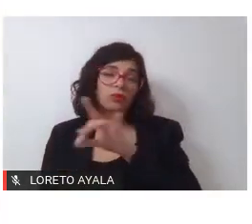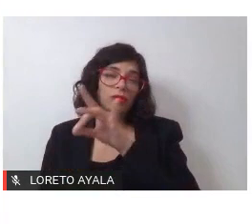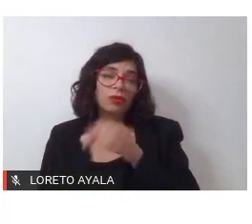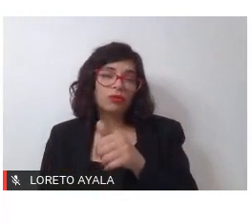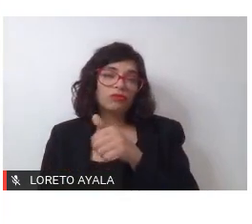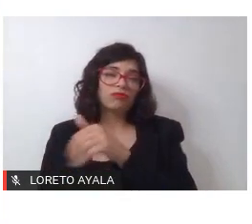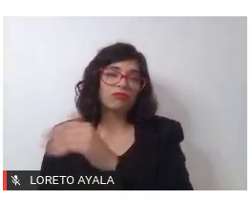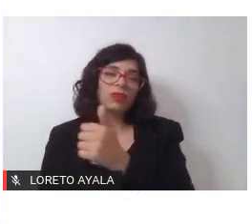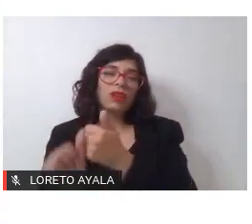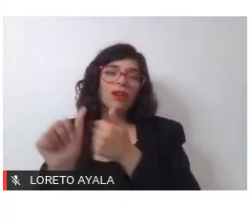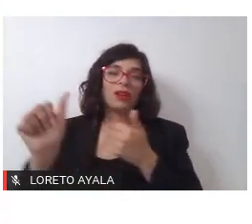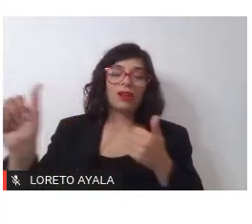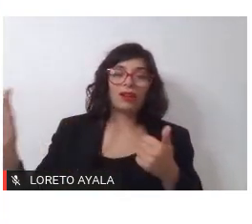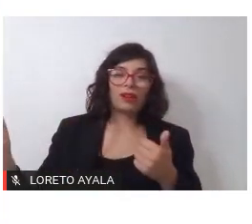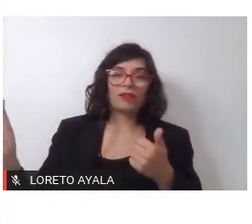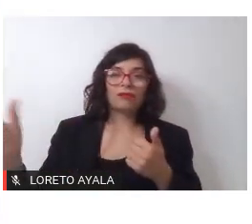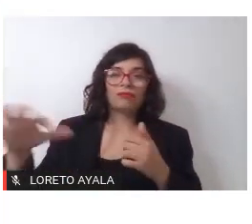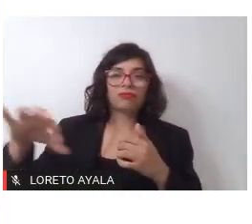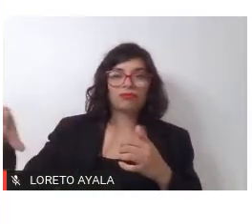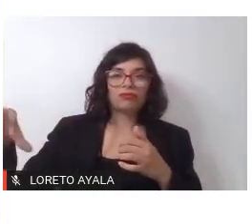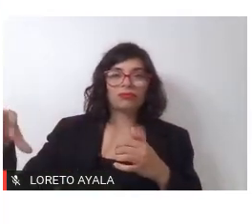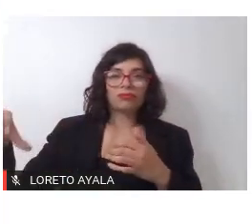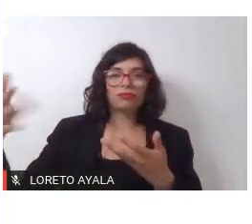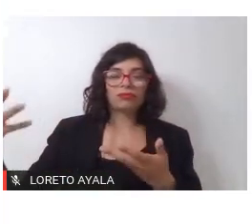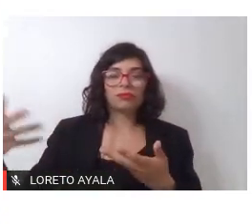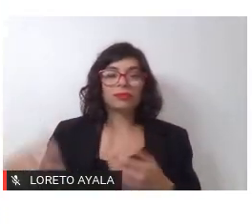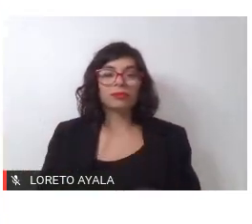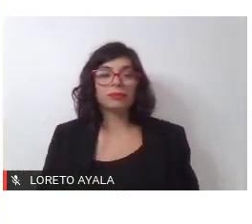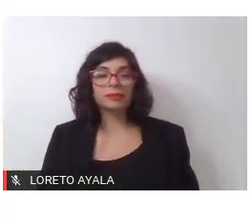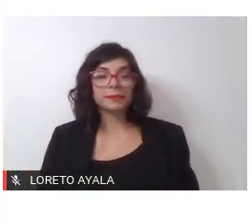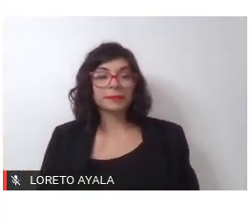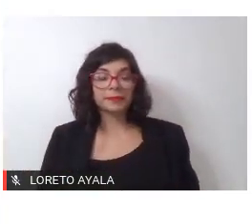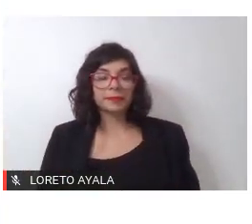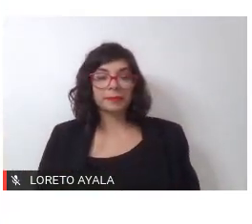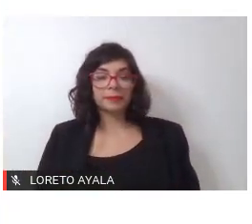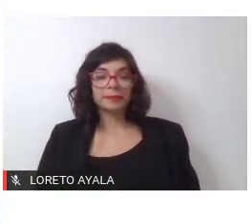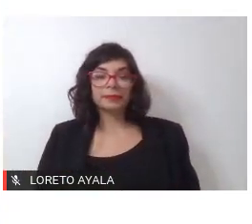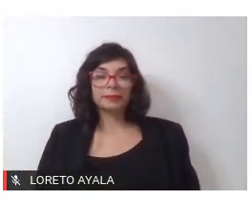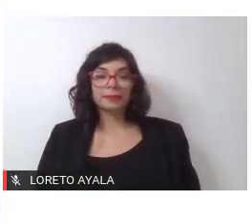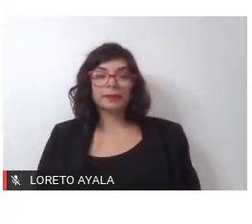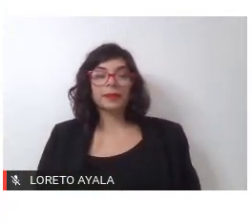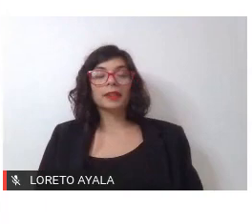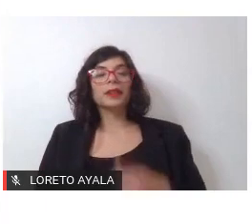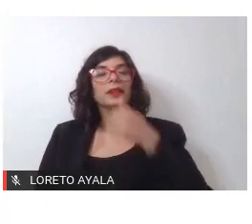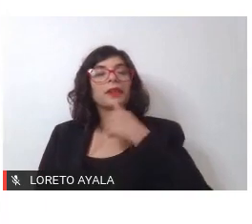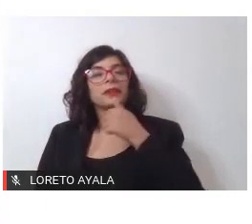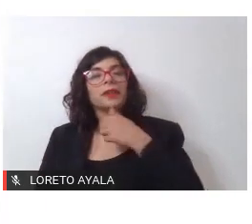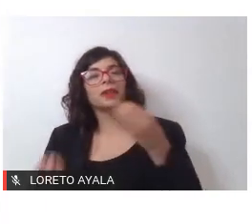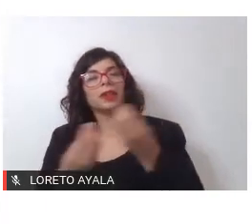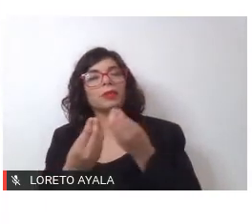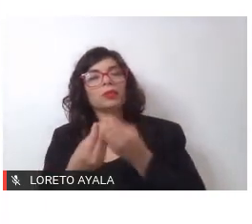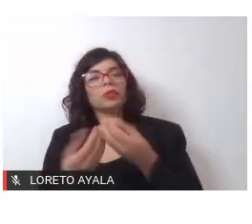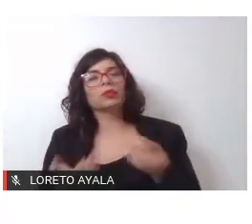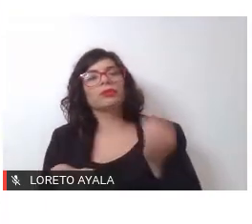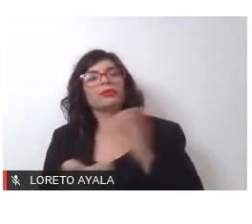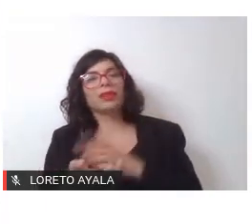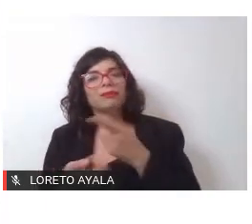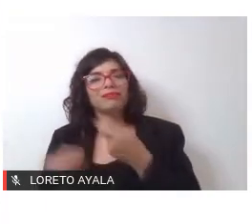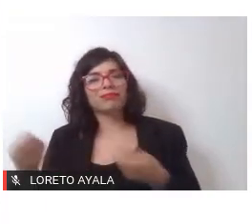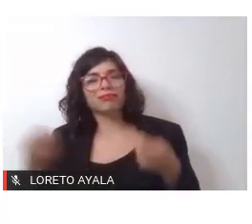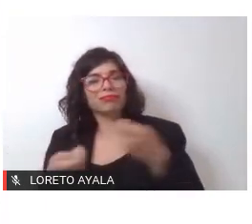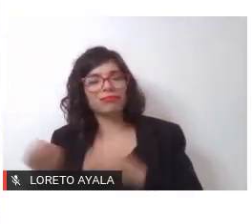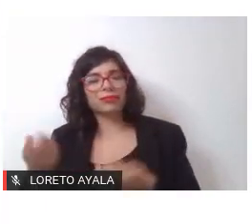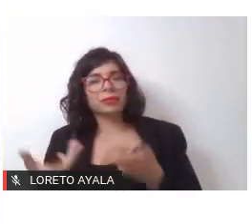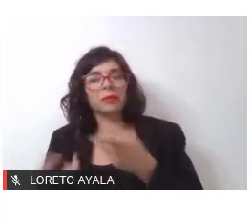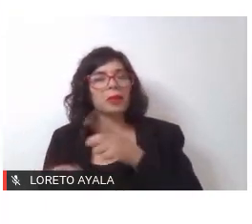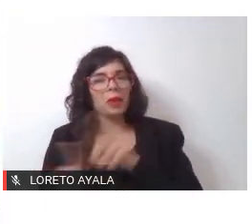de repente muy solo, lejos de todos y de mucho de faltas de recursos, son lo más